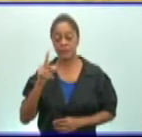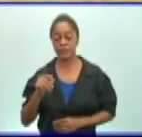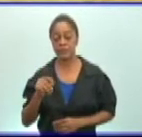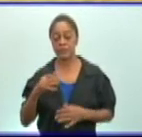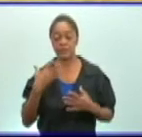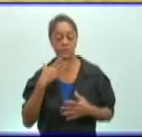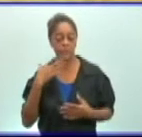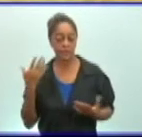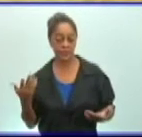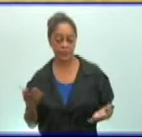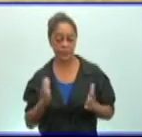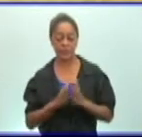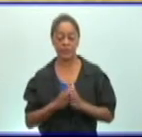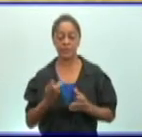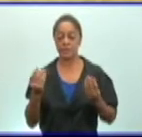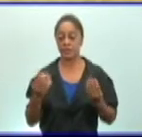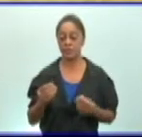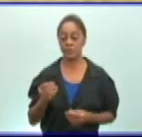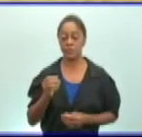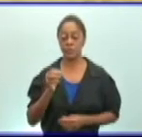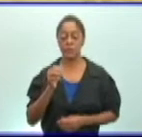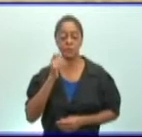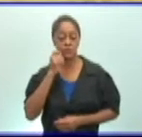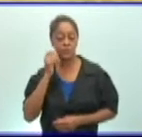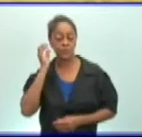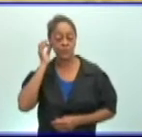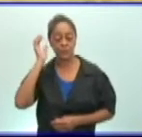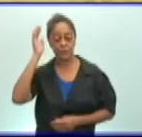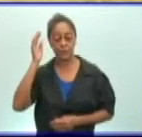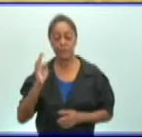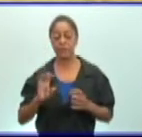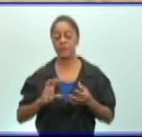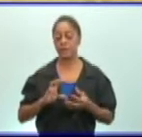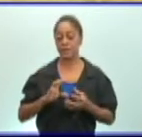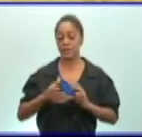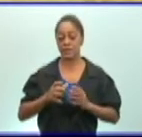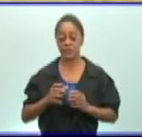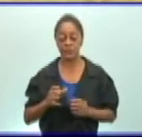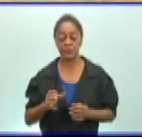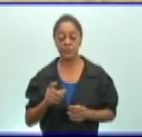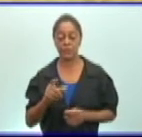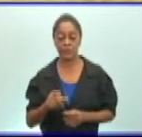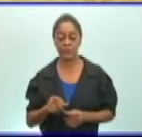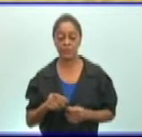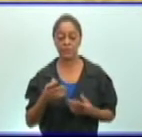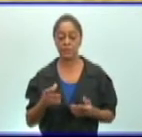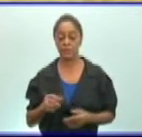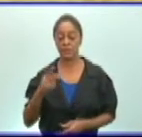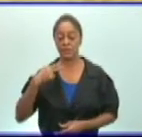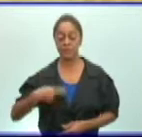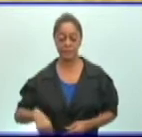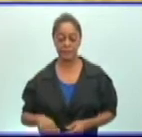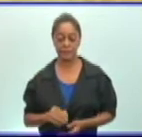basaba en la creencia en muchos dioses a los cuales atribuían las formas y cualidades humanas.